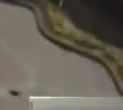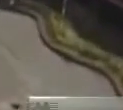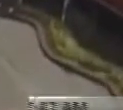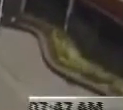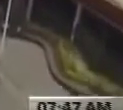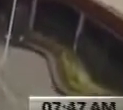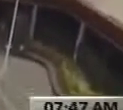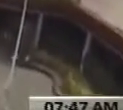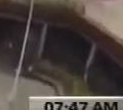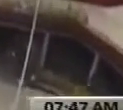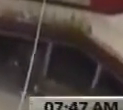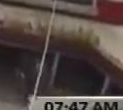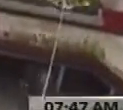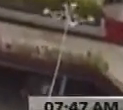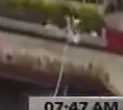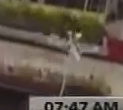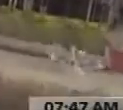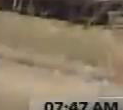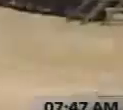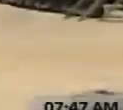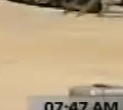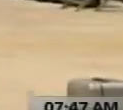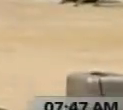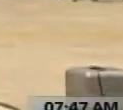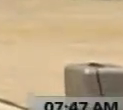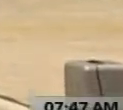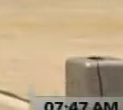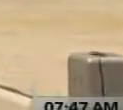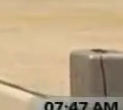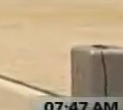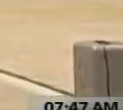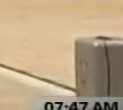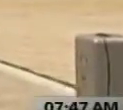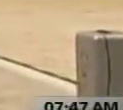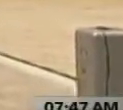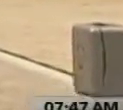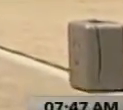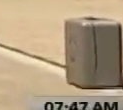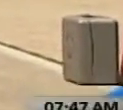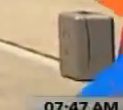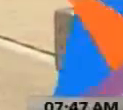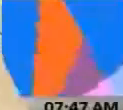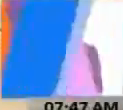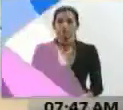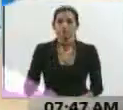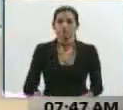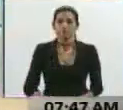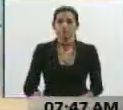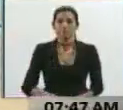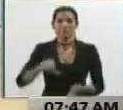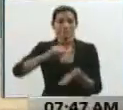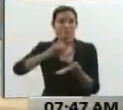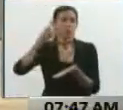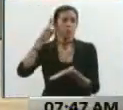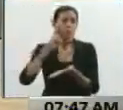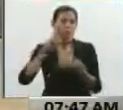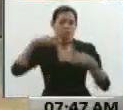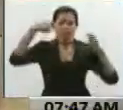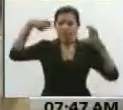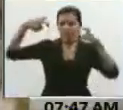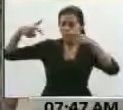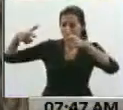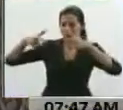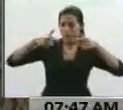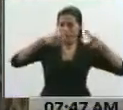de vuelta mucho más otras dos imágenes allí de lo que es el centro simón bolívar los drones estos obviamente de grabados controles que le